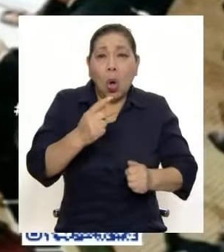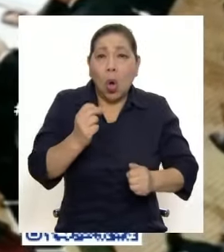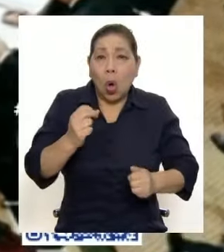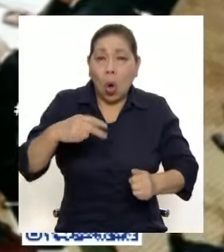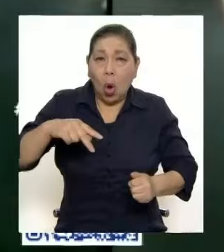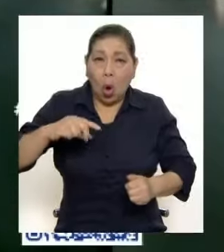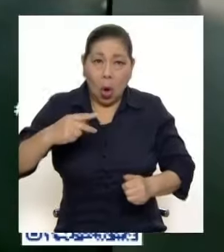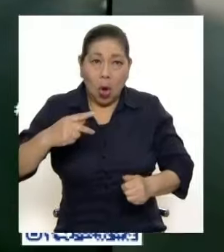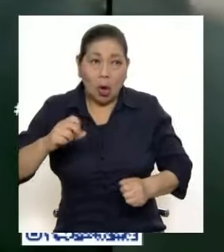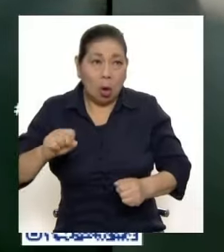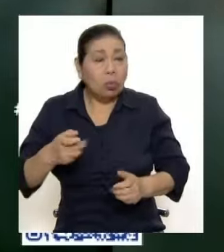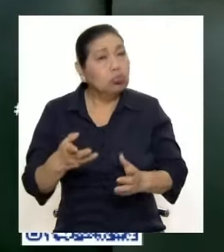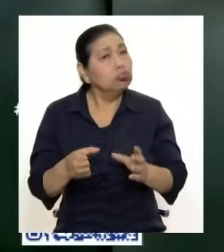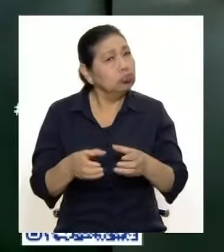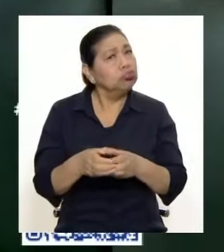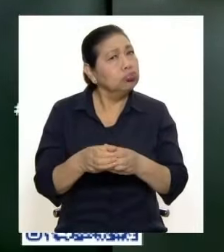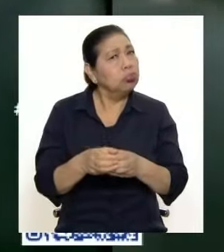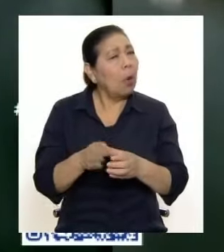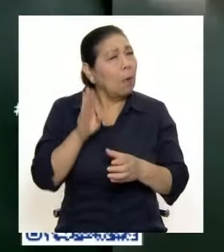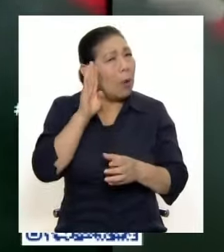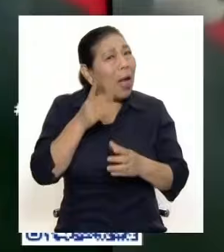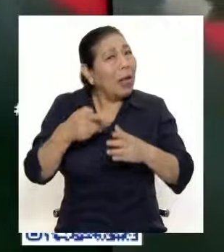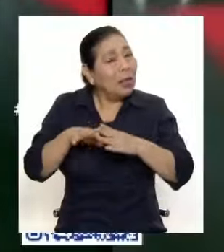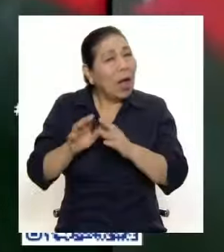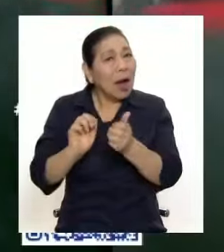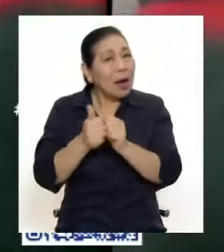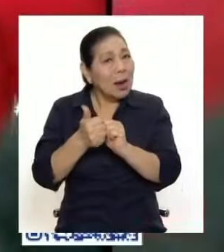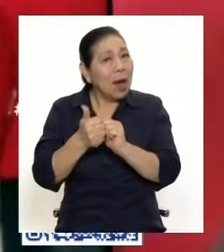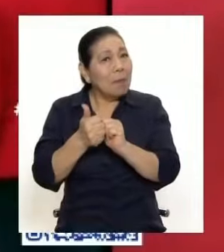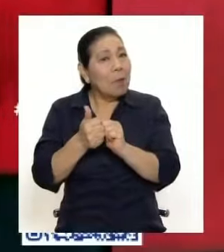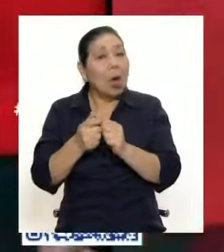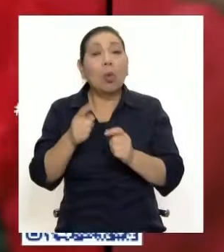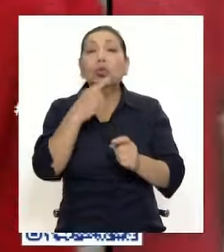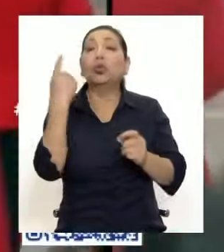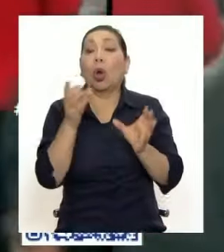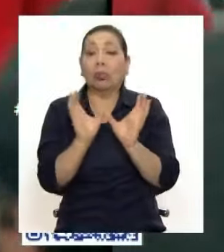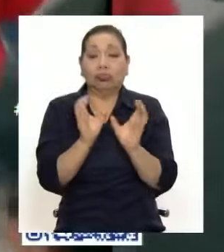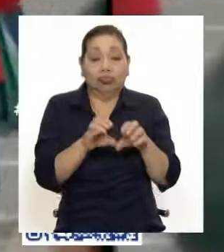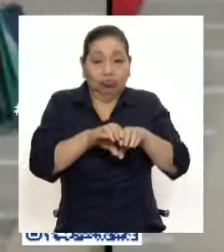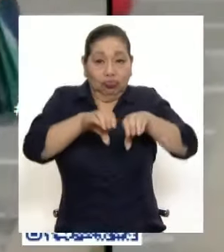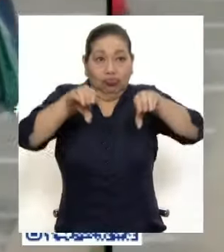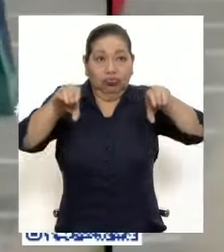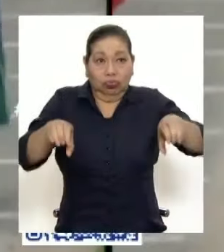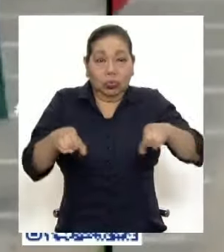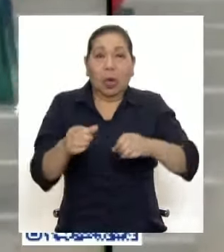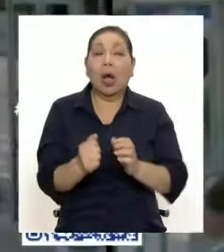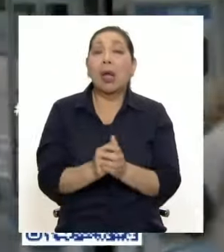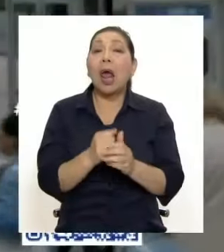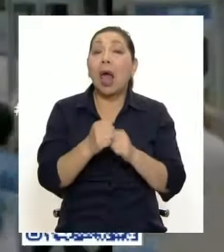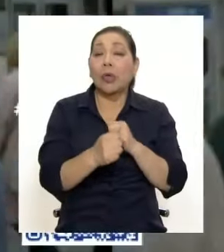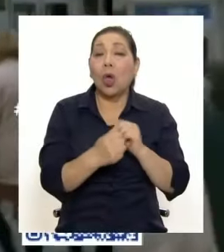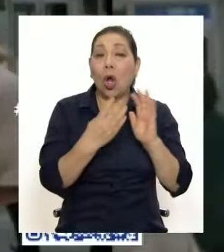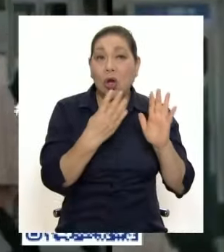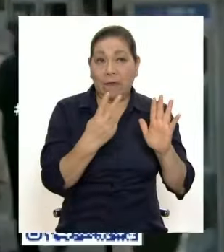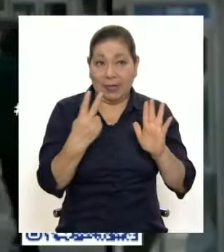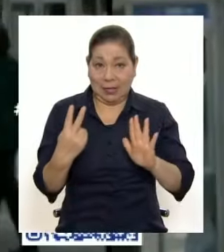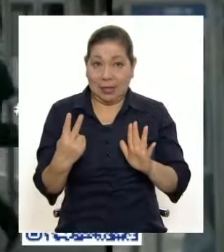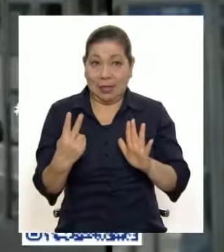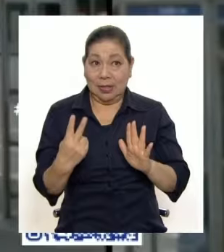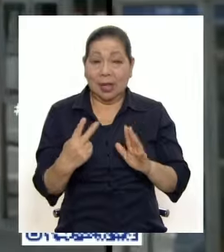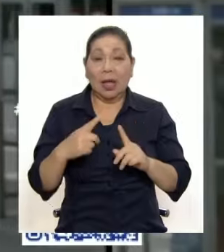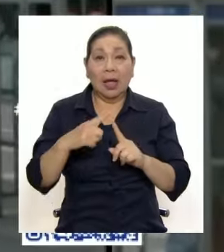entonces era aún una británica recién revirtió a la soberanía china en el año 1997 y el llamado